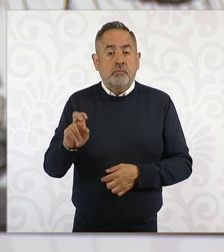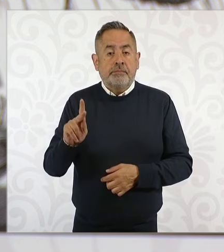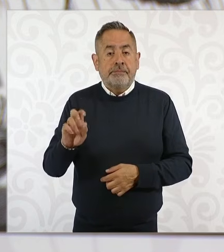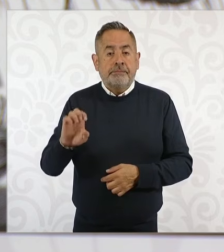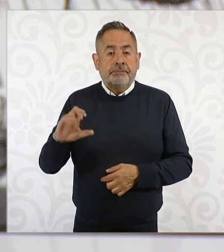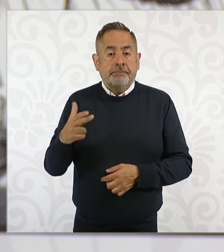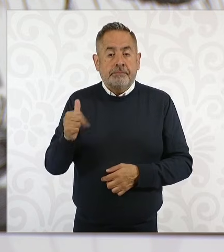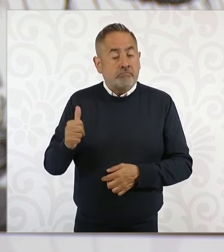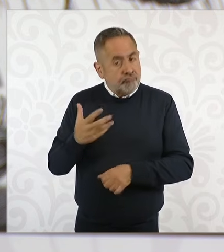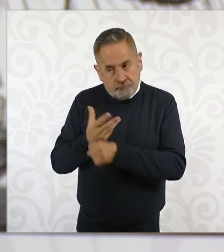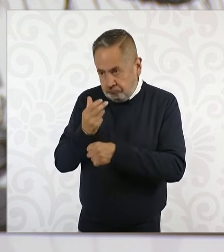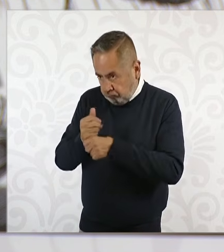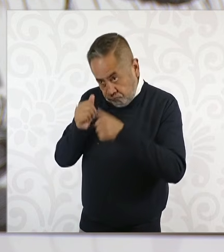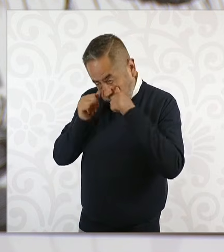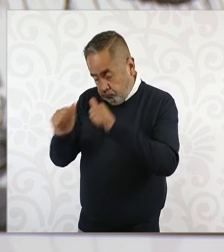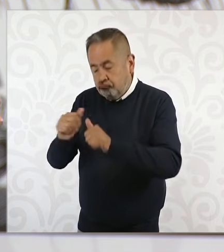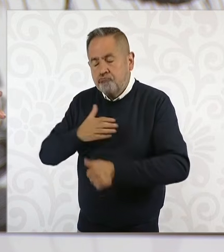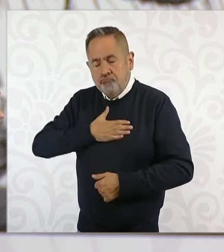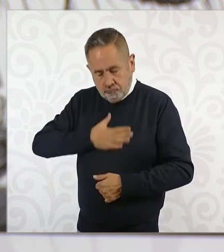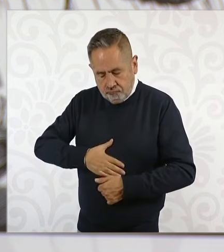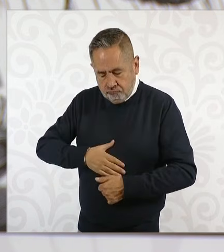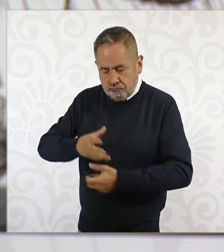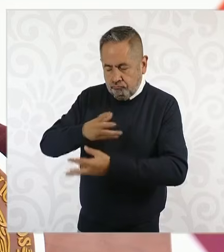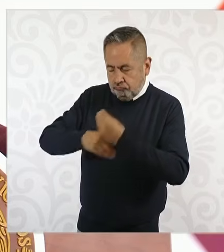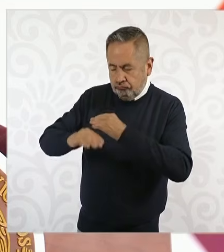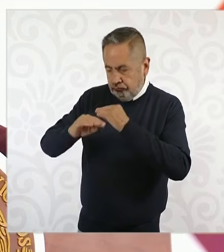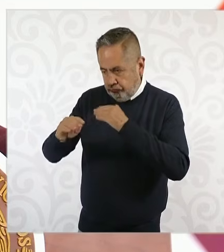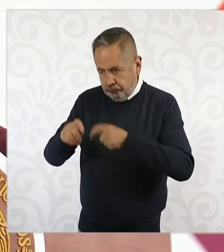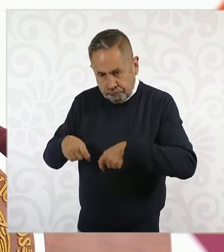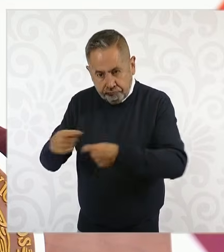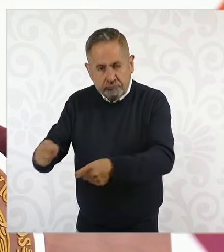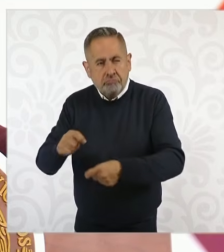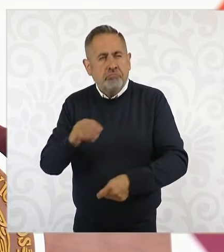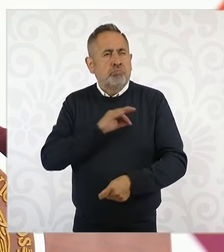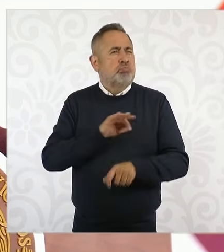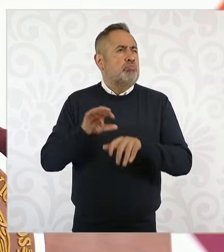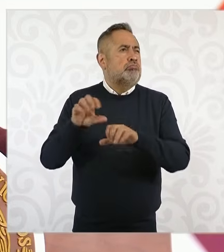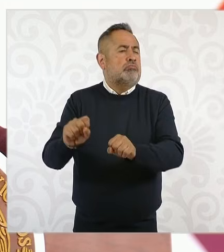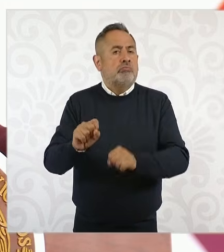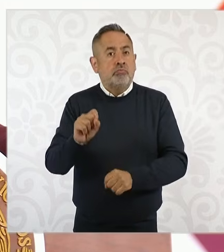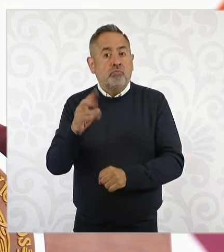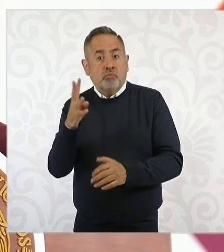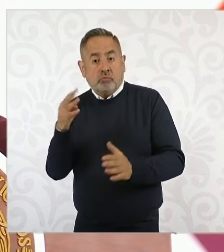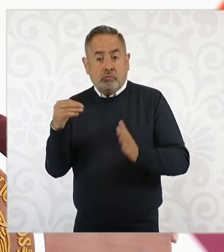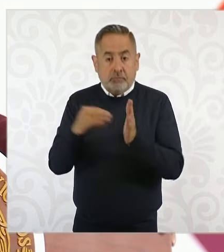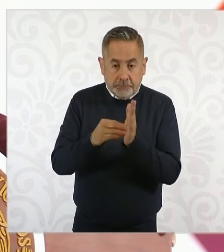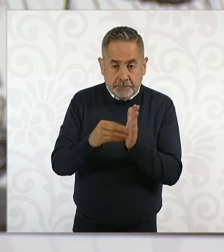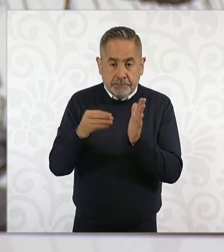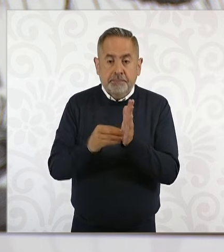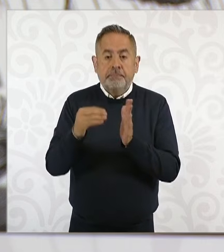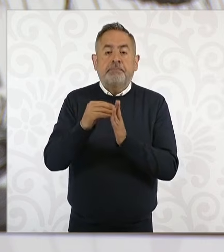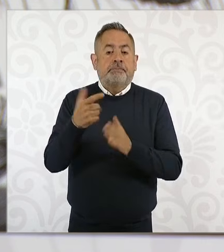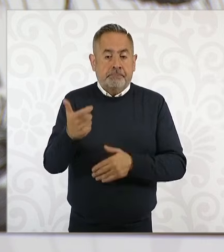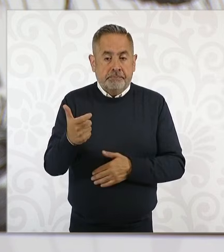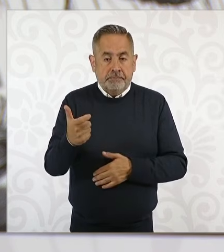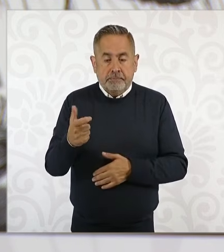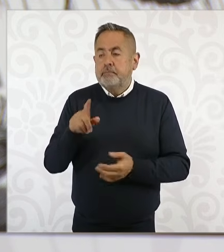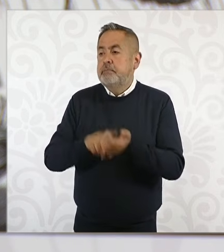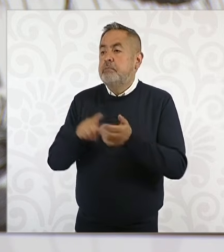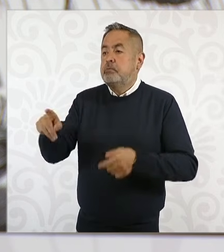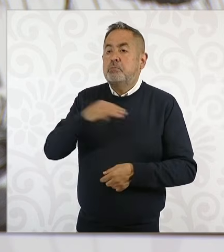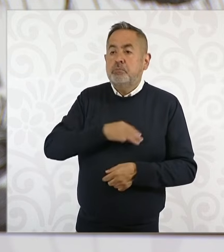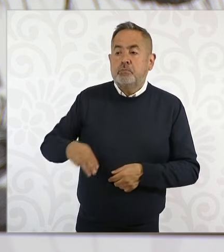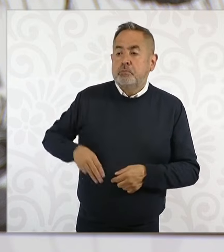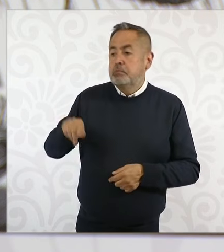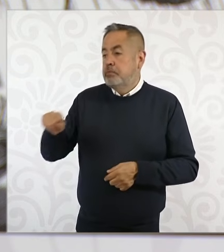acciones muy importantes que alcanzan los 4,000 millones de pesos, nada más para los municipios que tienen población